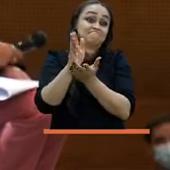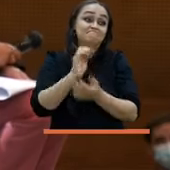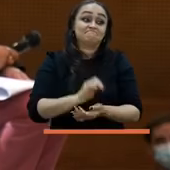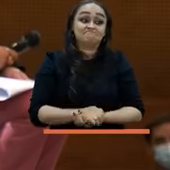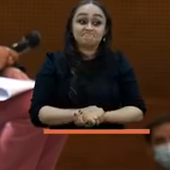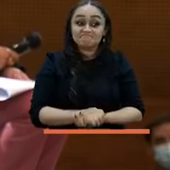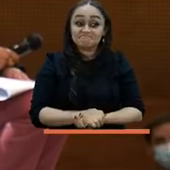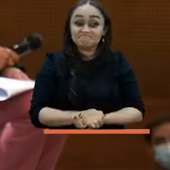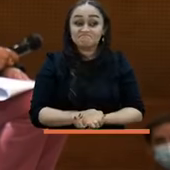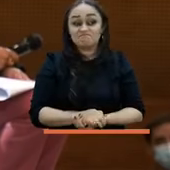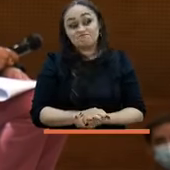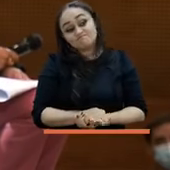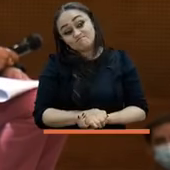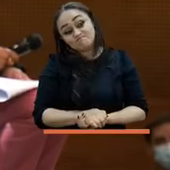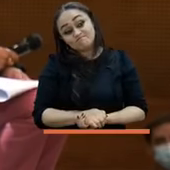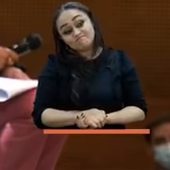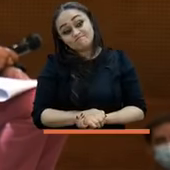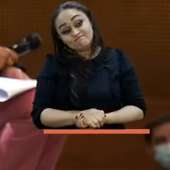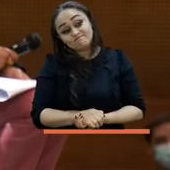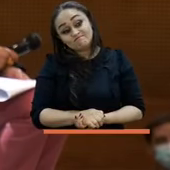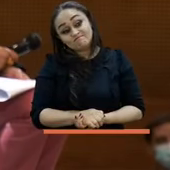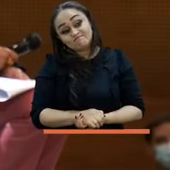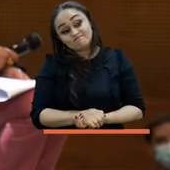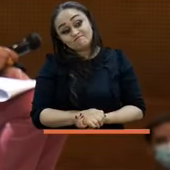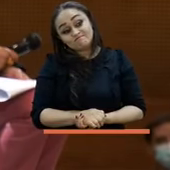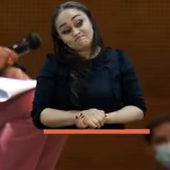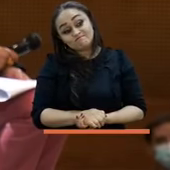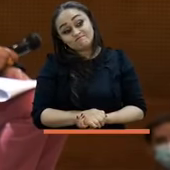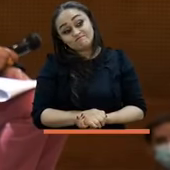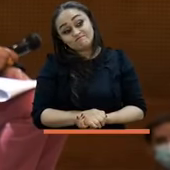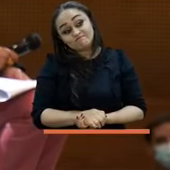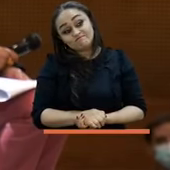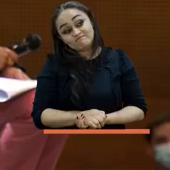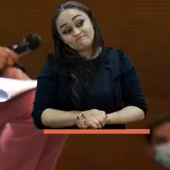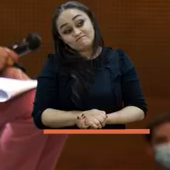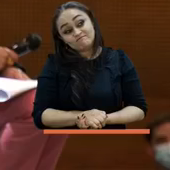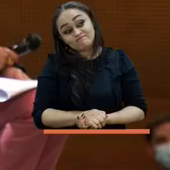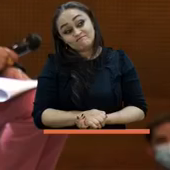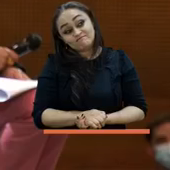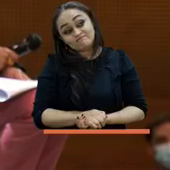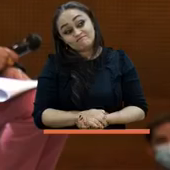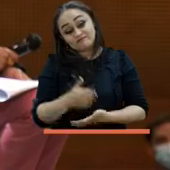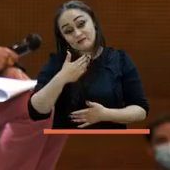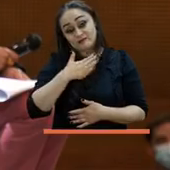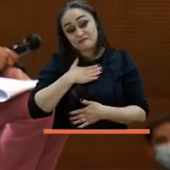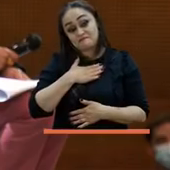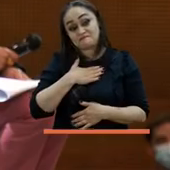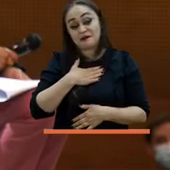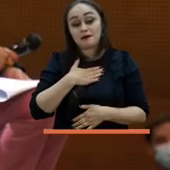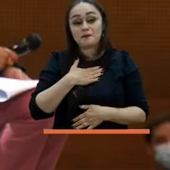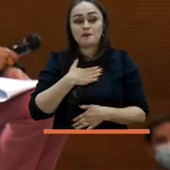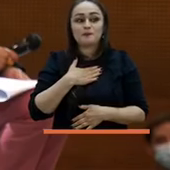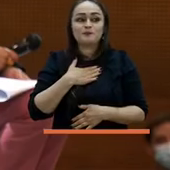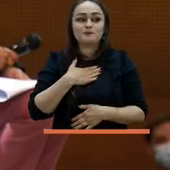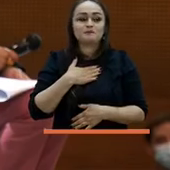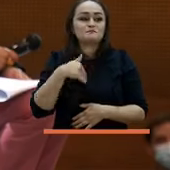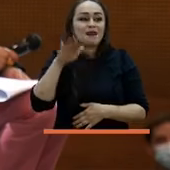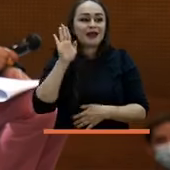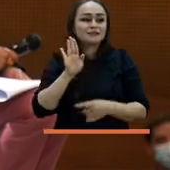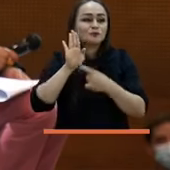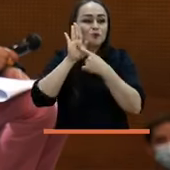sería más bien mostrarlas lo digo como a nivel personal mostrar más